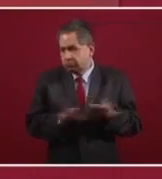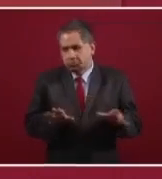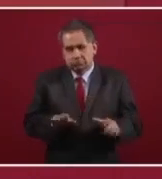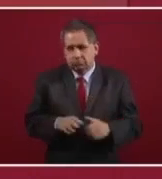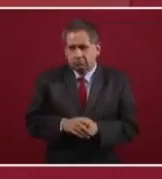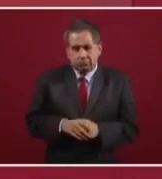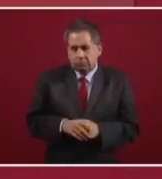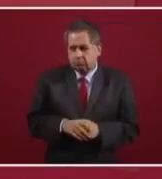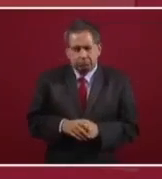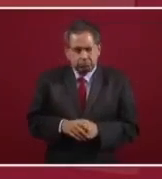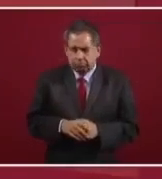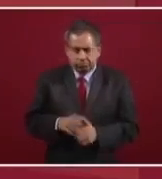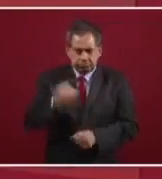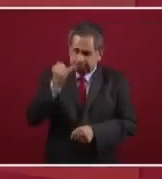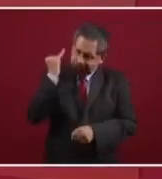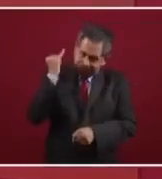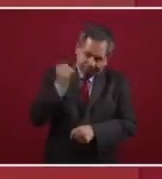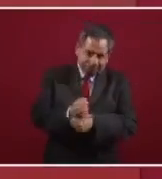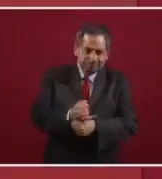Es muy injusto.